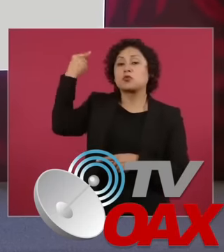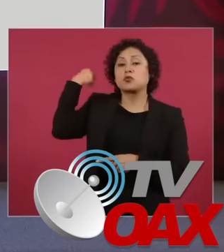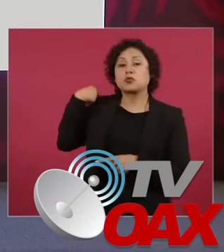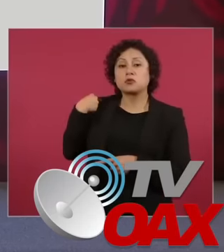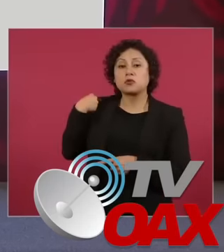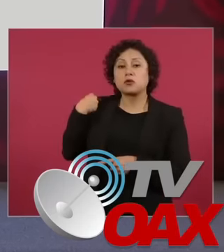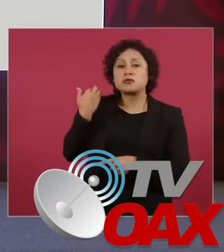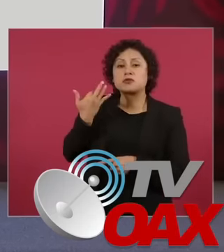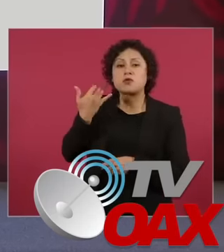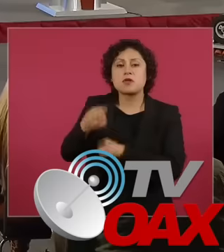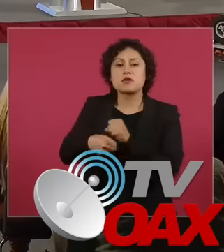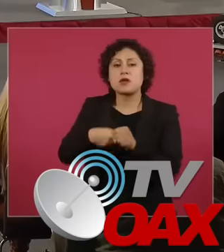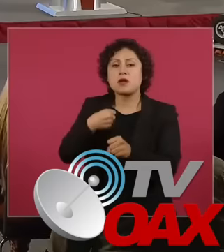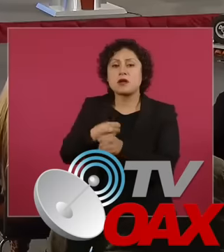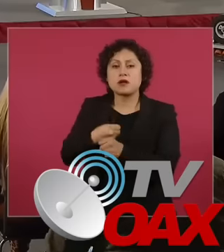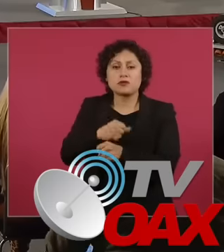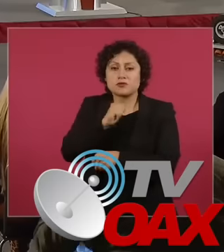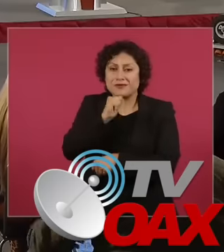50 años.